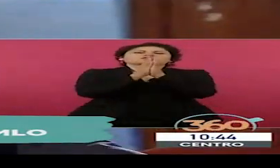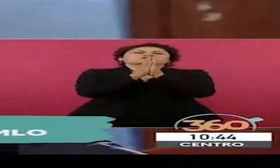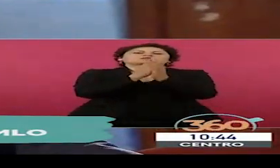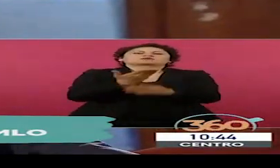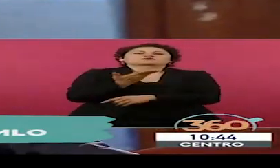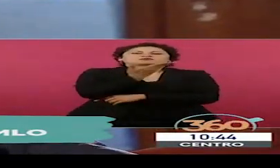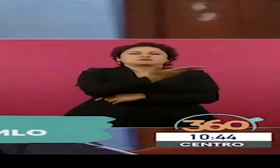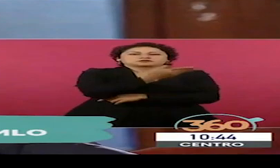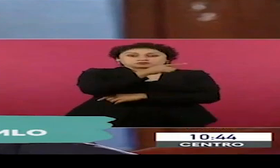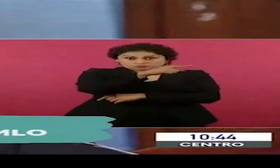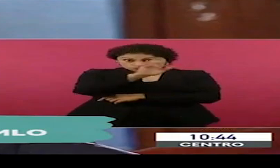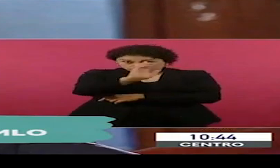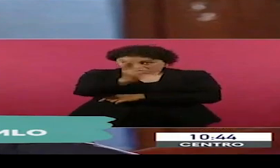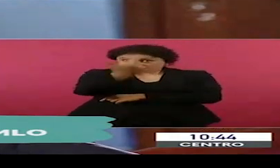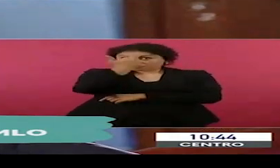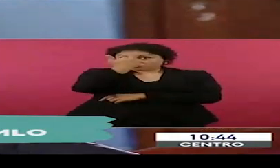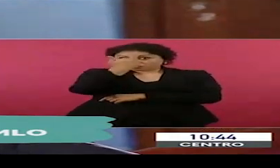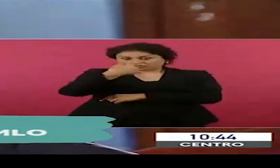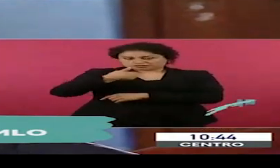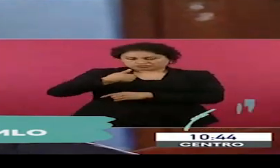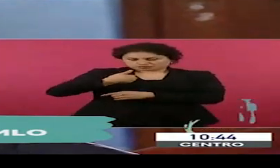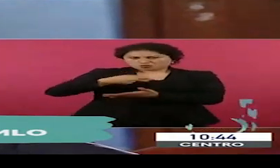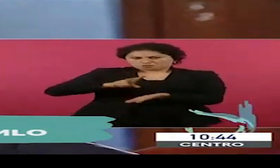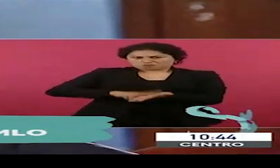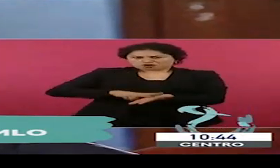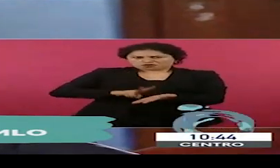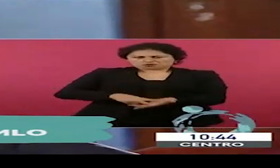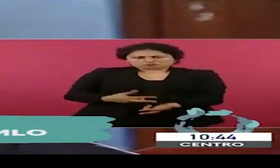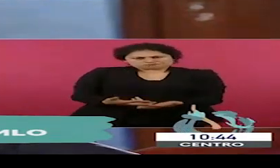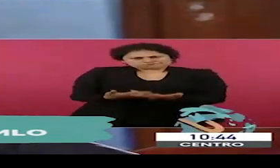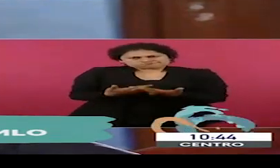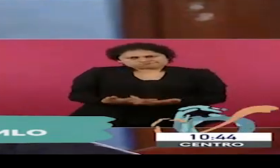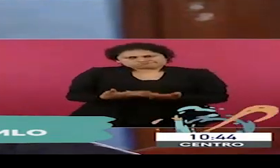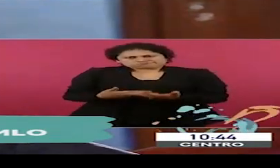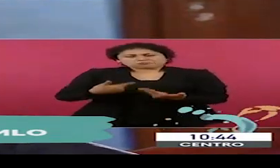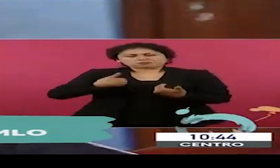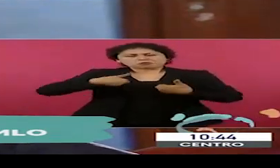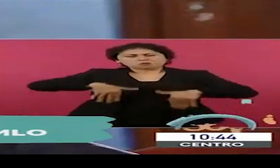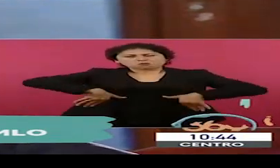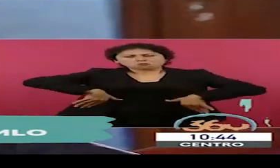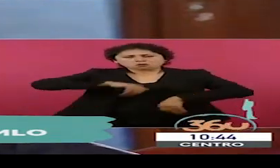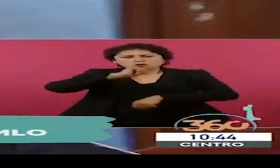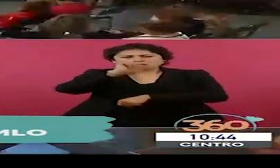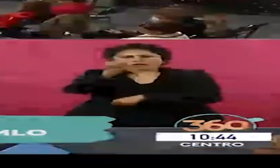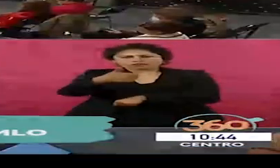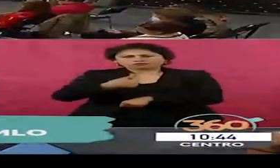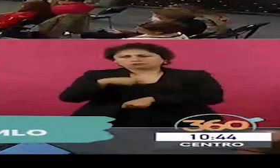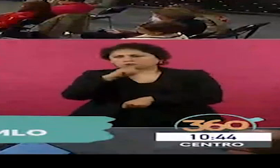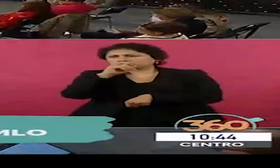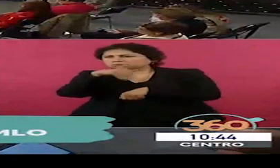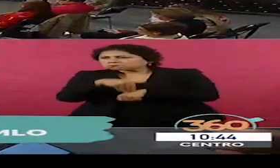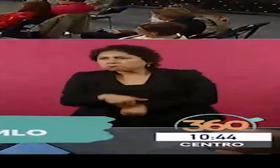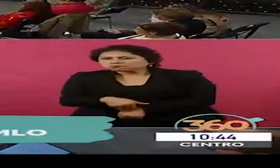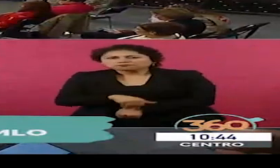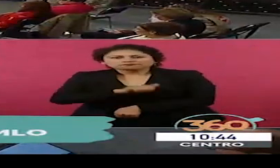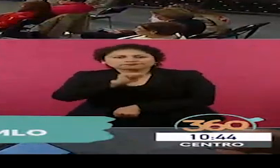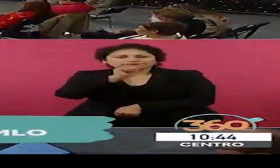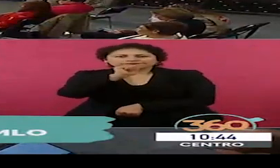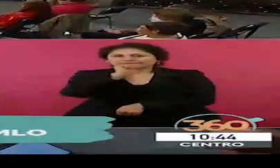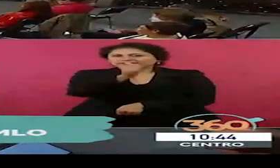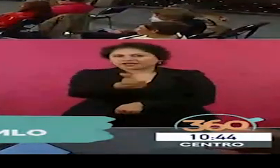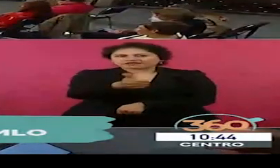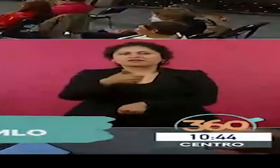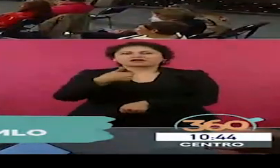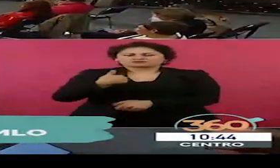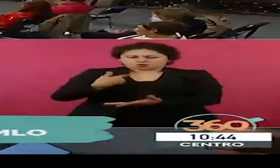que no me falta valor que no soy cobarde ni timorato sino que actuó